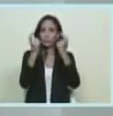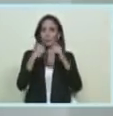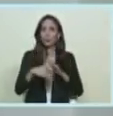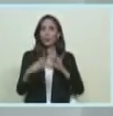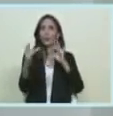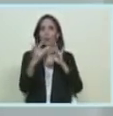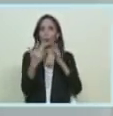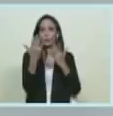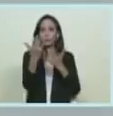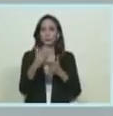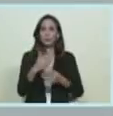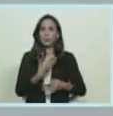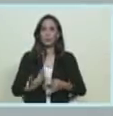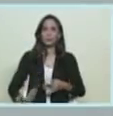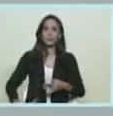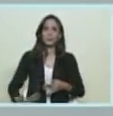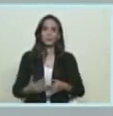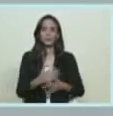Adelante, presidente.